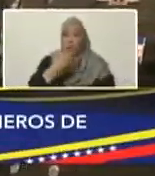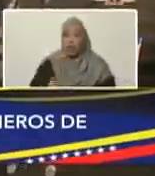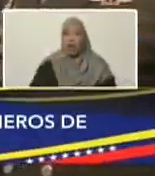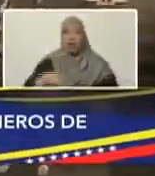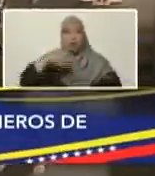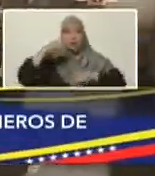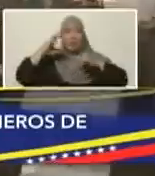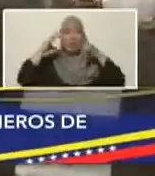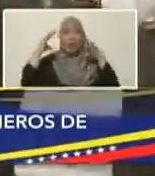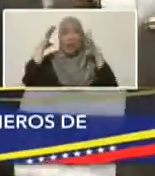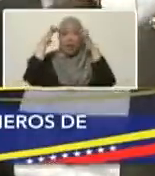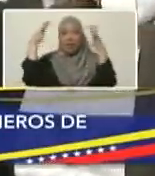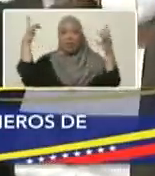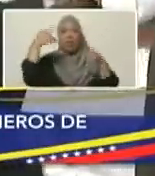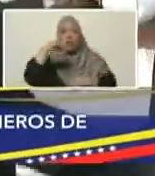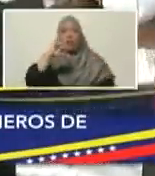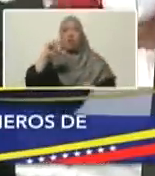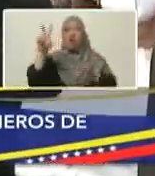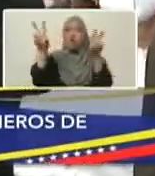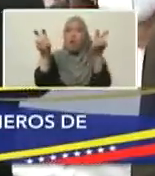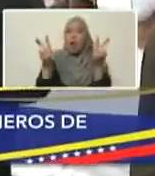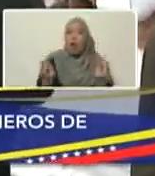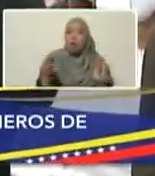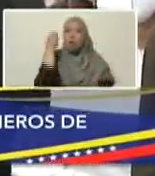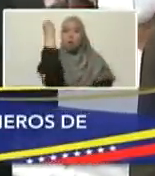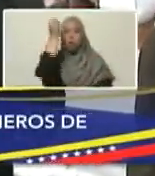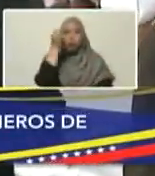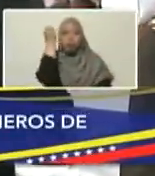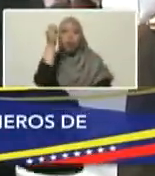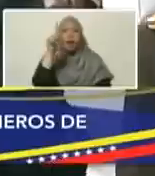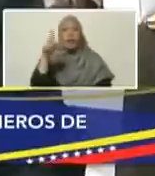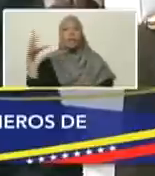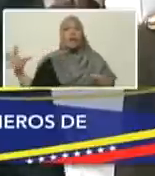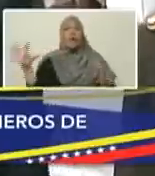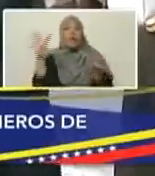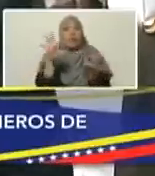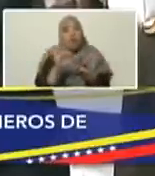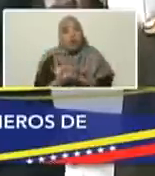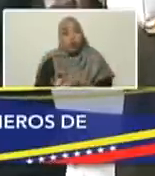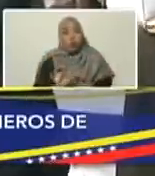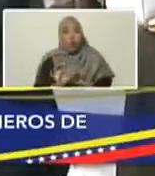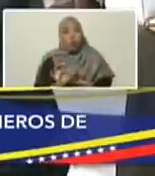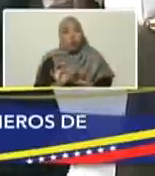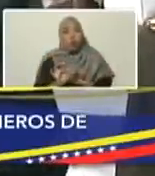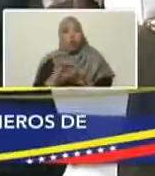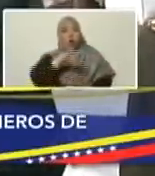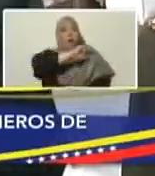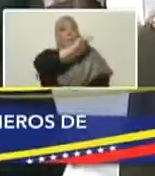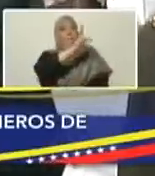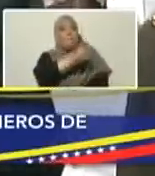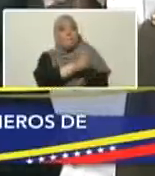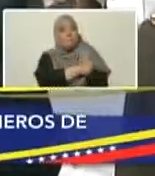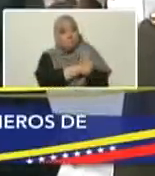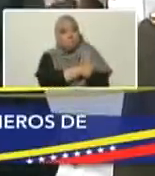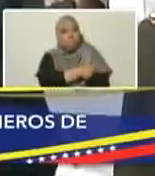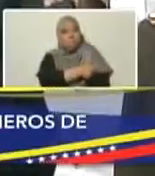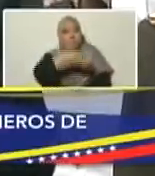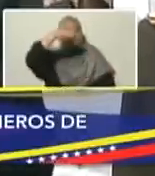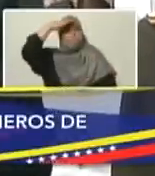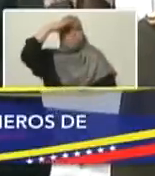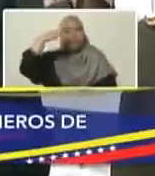más innovación, más cohesión y unión como poder militar.